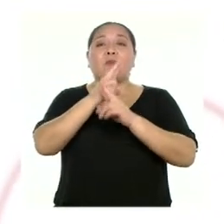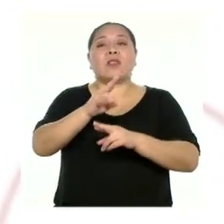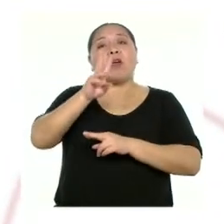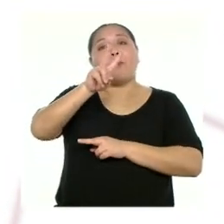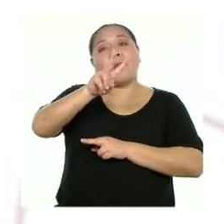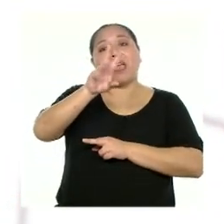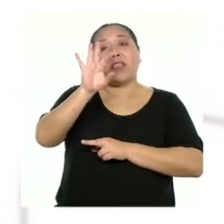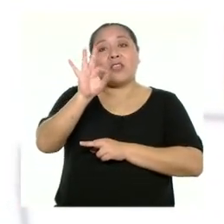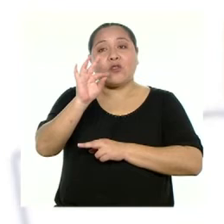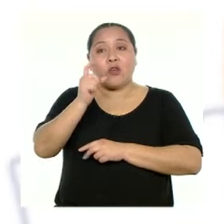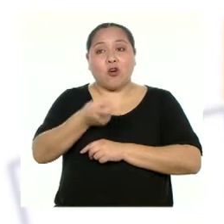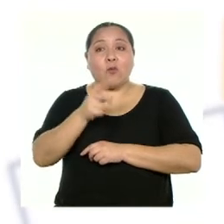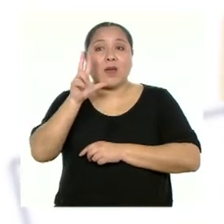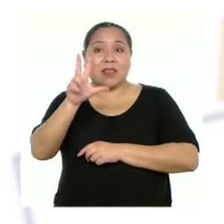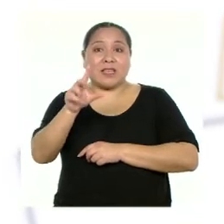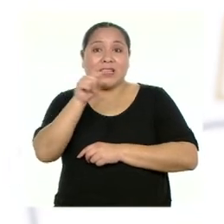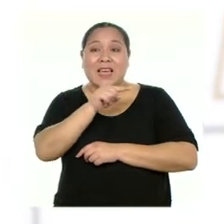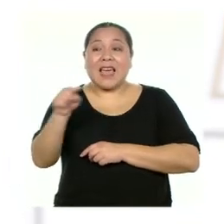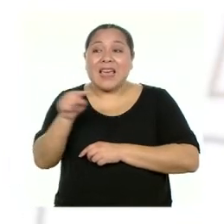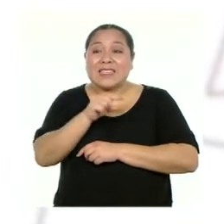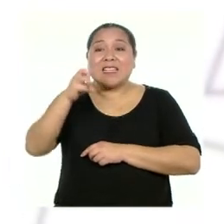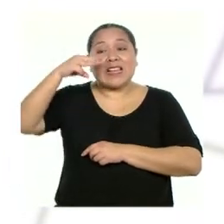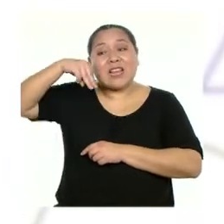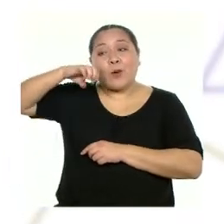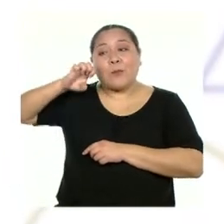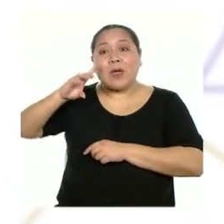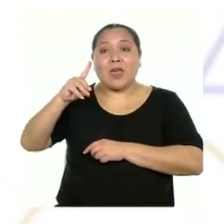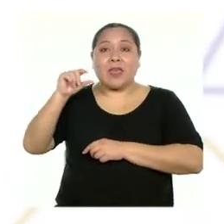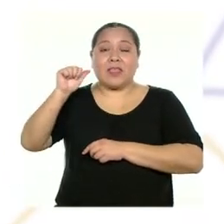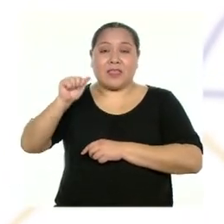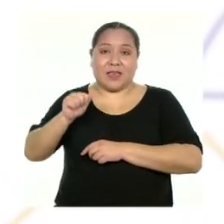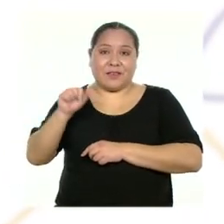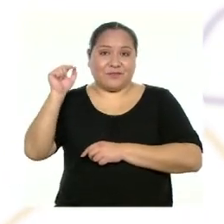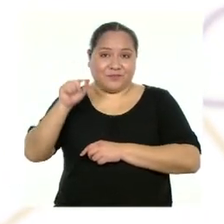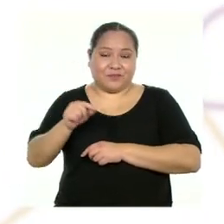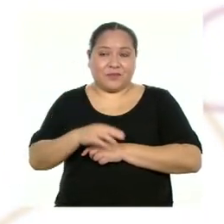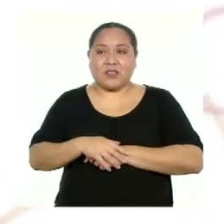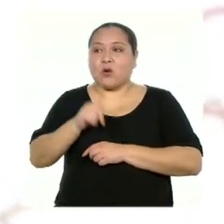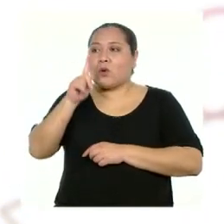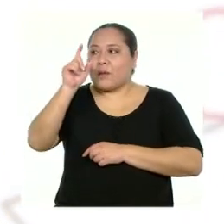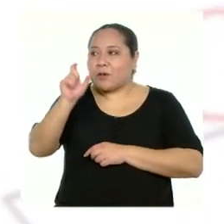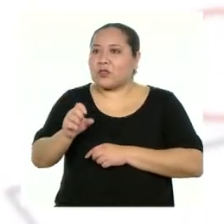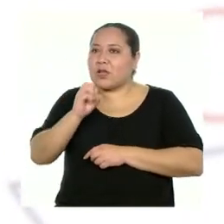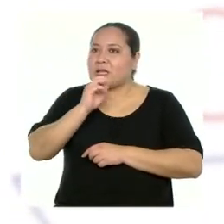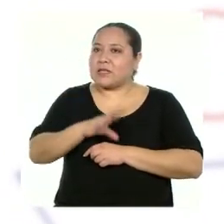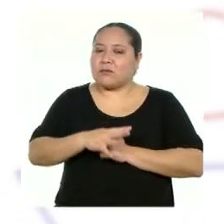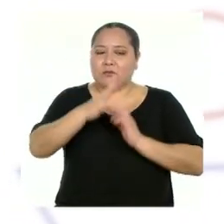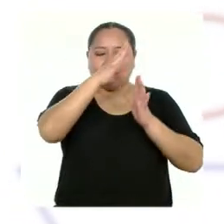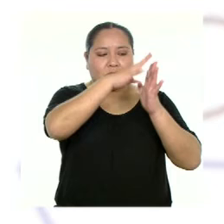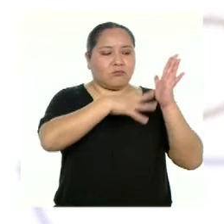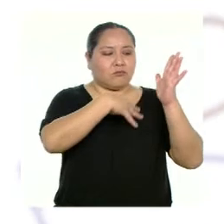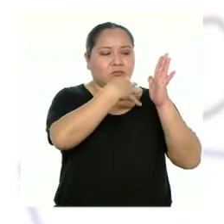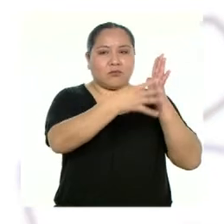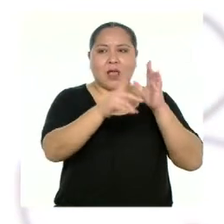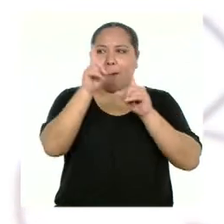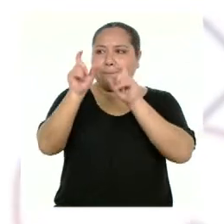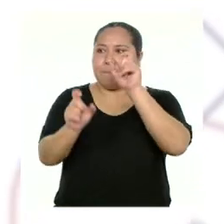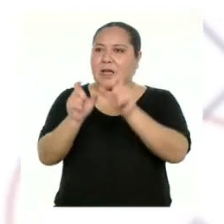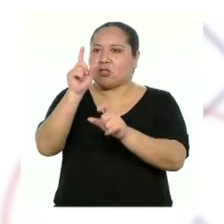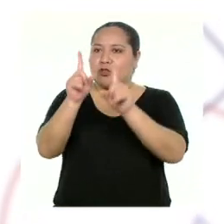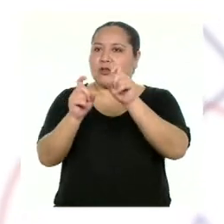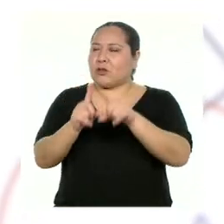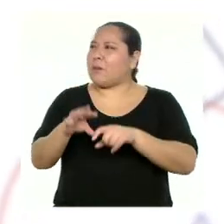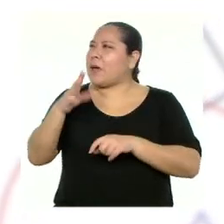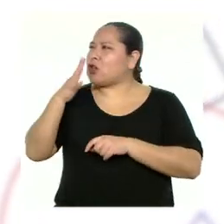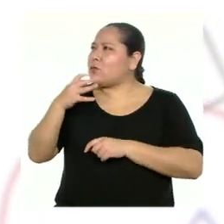media de la edad de los encuestados. Eso significa que, si a una persona le decimos que nuestros encuestados tenían aproximadamente